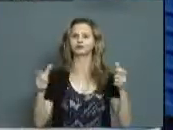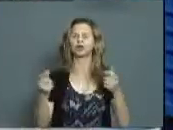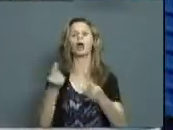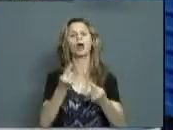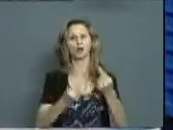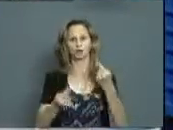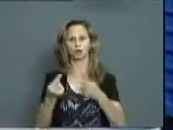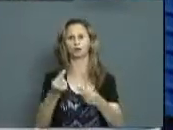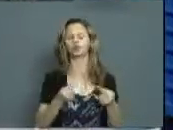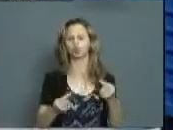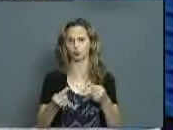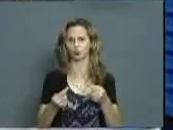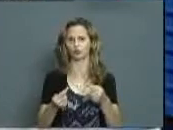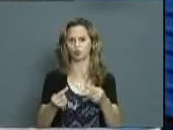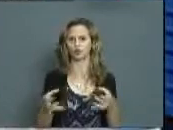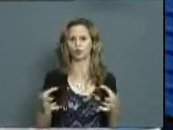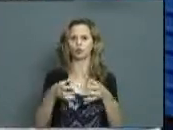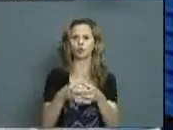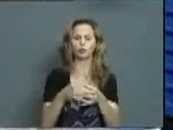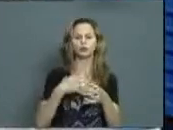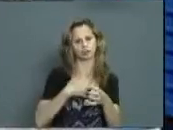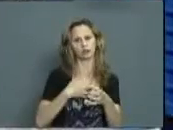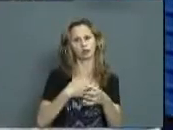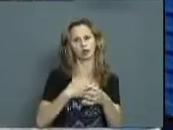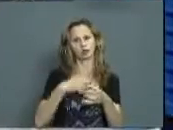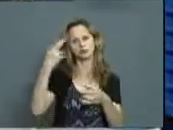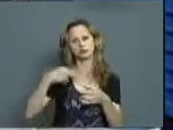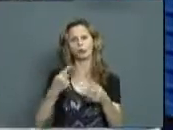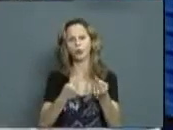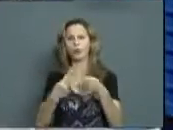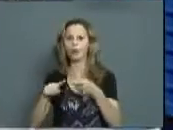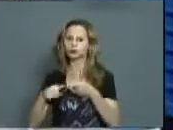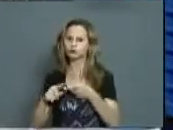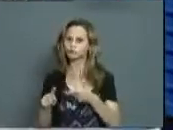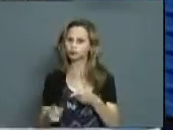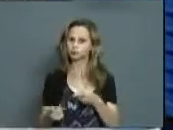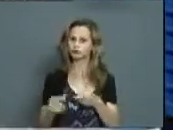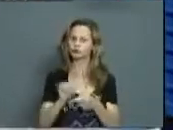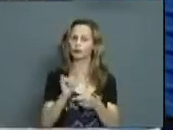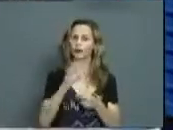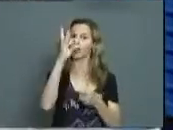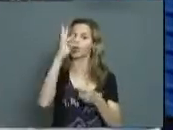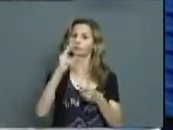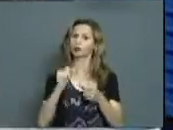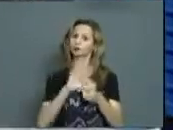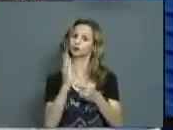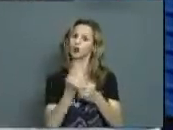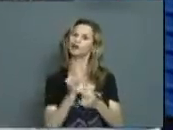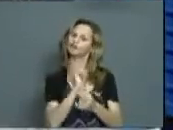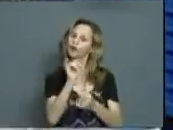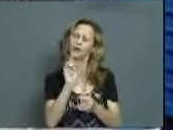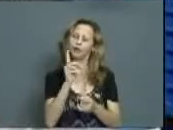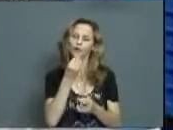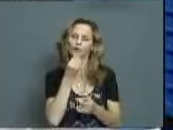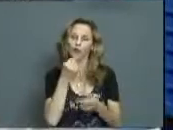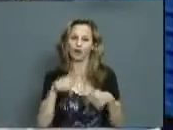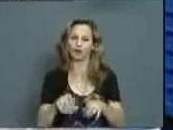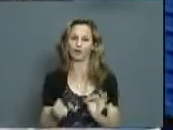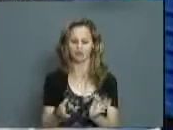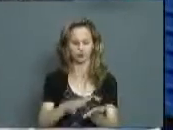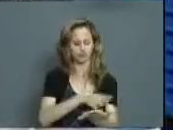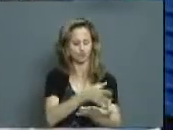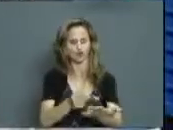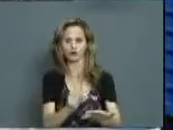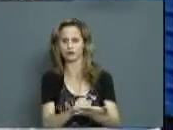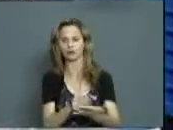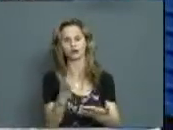casos. Yo no tengo la estadística de todos los casos de la provincia. Yo tengo la estadística de todos los casos. Y, por ejemplo, le puedo decir que en el mes de agosto, que fue